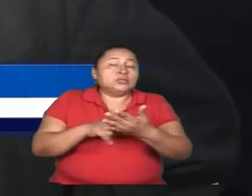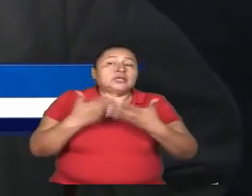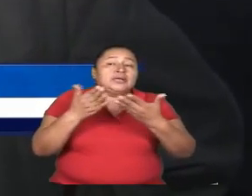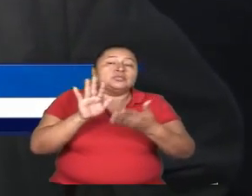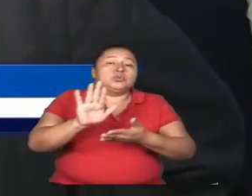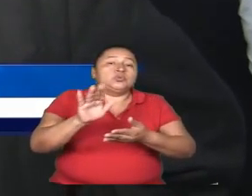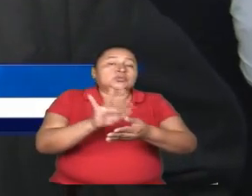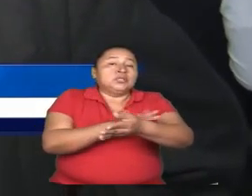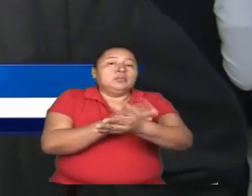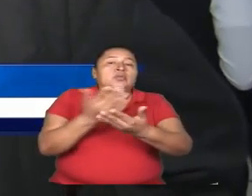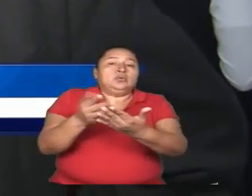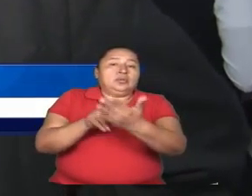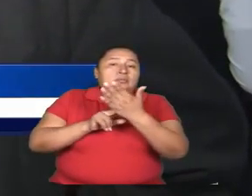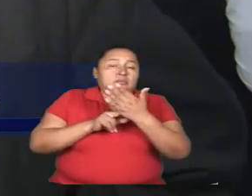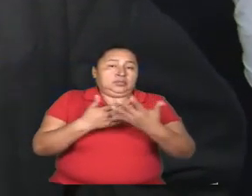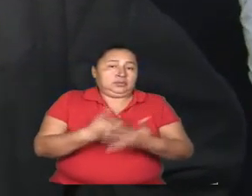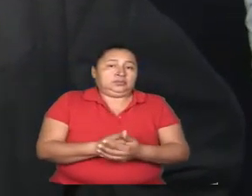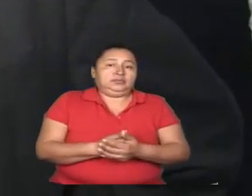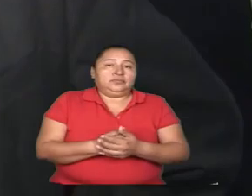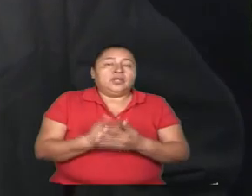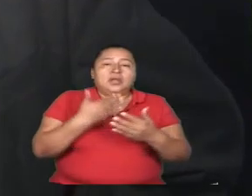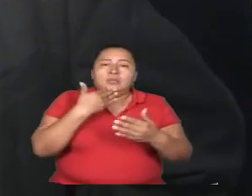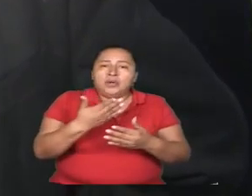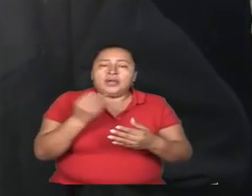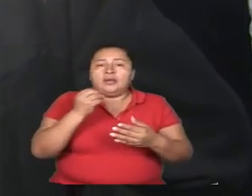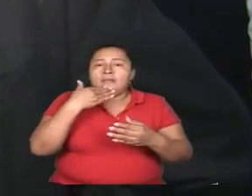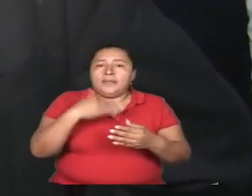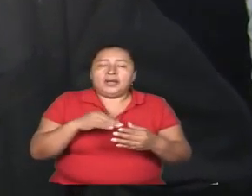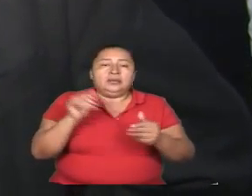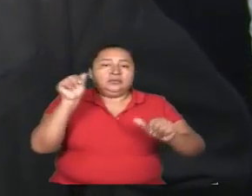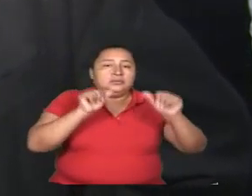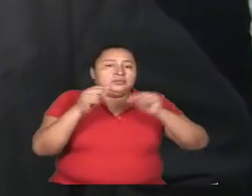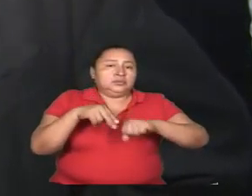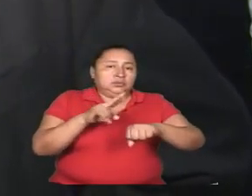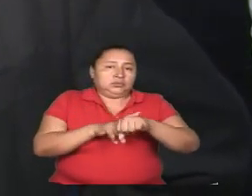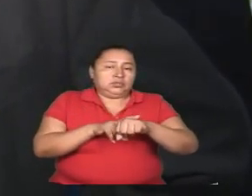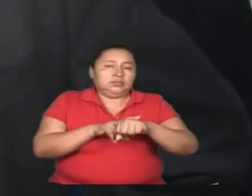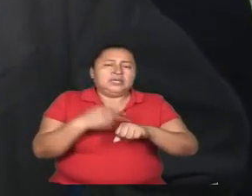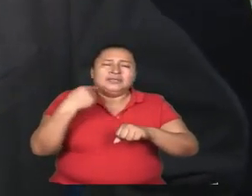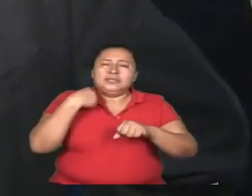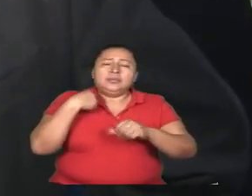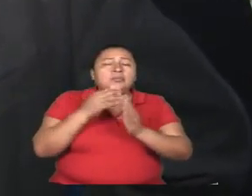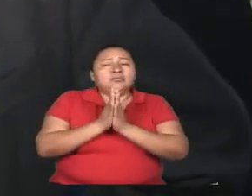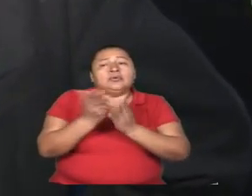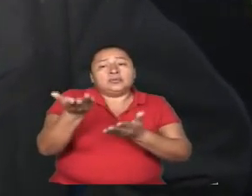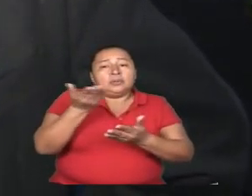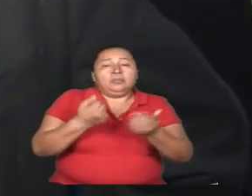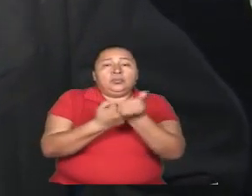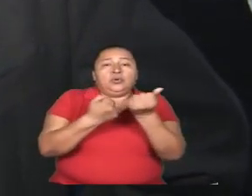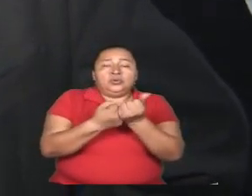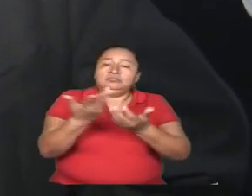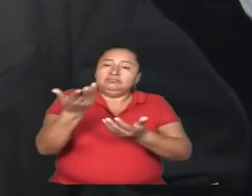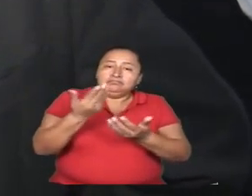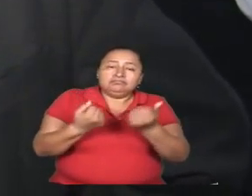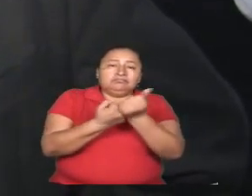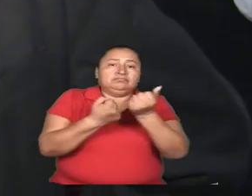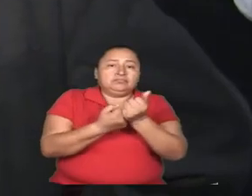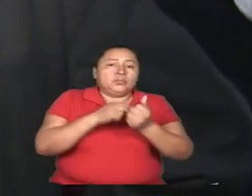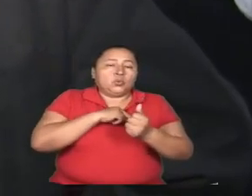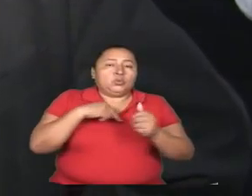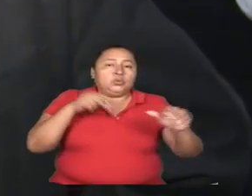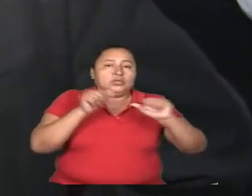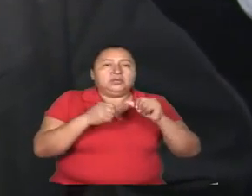sentimiento que él nos ha demostrado en las buenas y en las malas a los artistas nacionales. Siempre que le pedimos su colaboración, el apoyo a nuestros